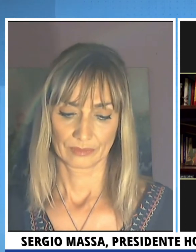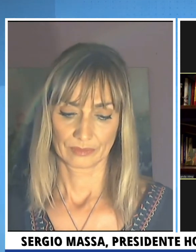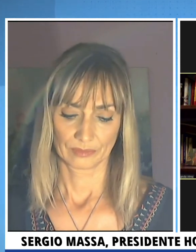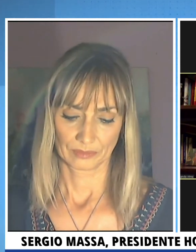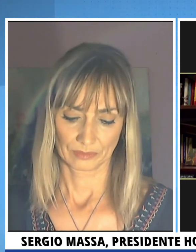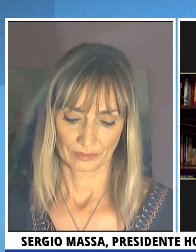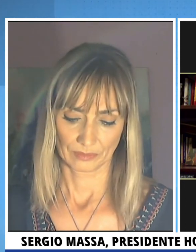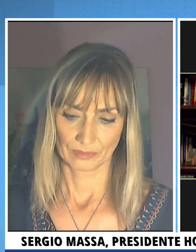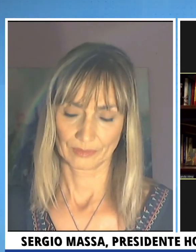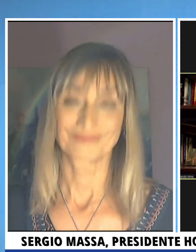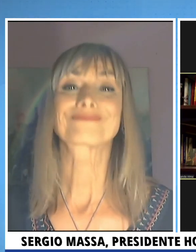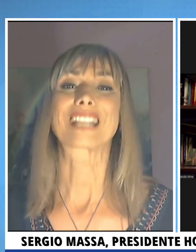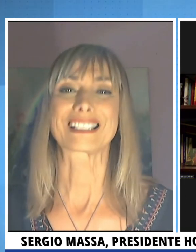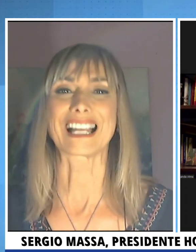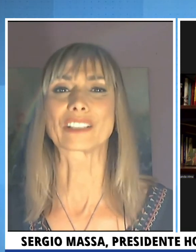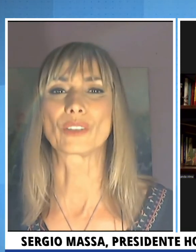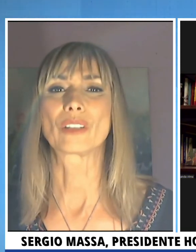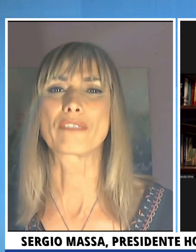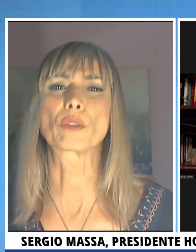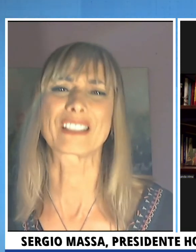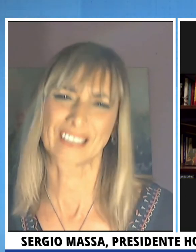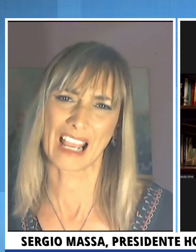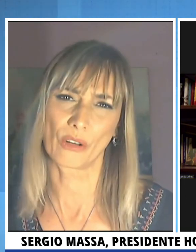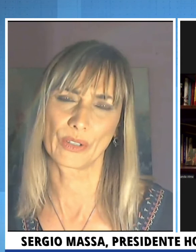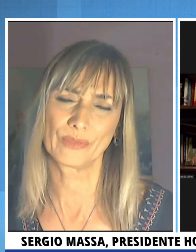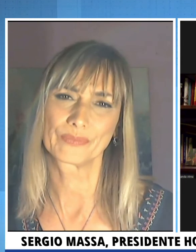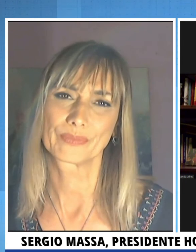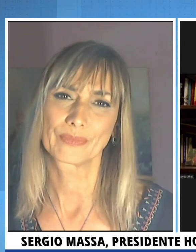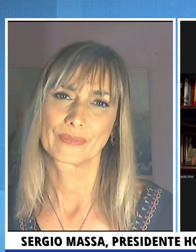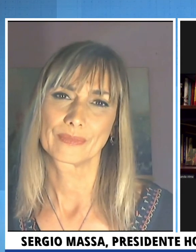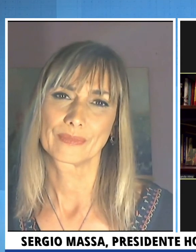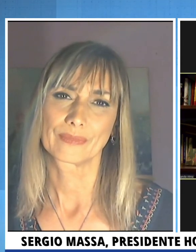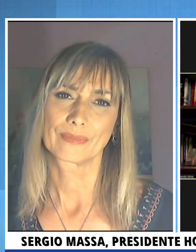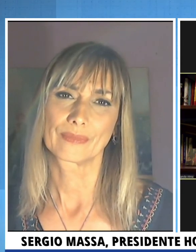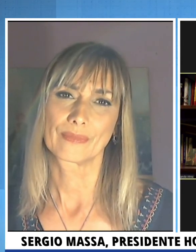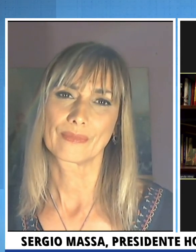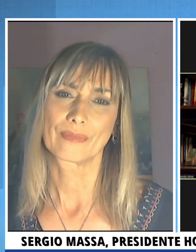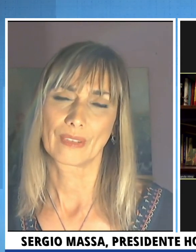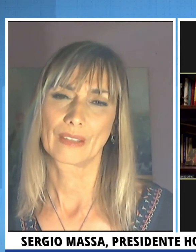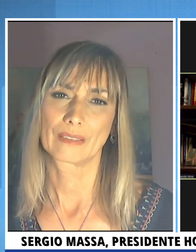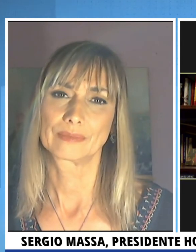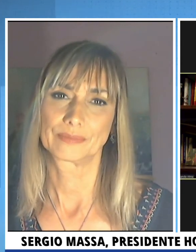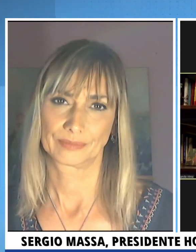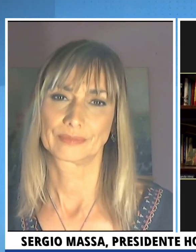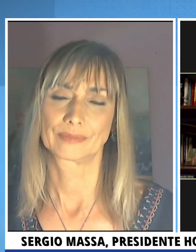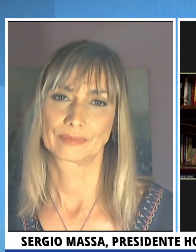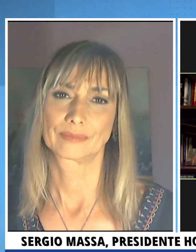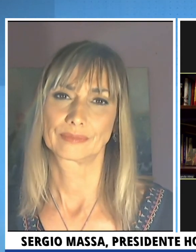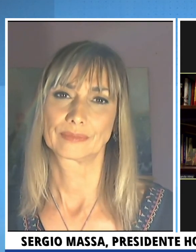es un delito federal hoy el vandalismo. Exactamente. Son delitos locales, claro, son delitos locales, o sea,